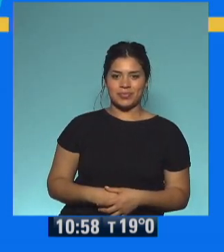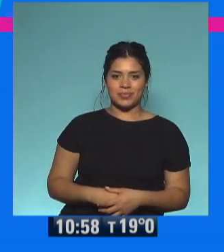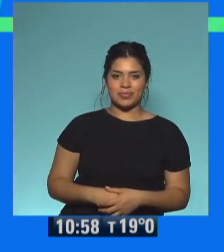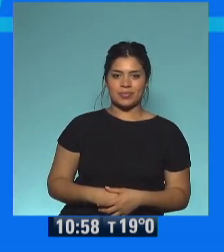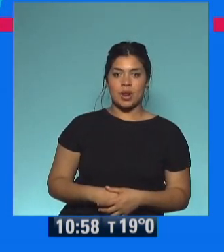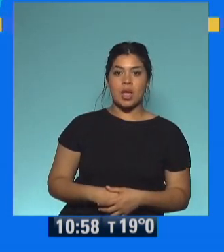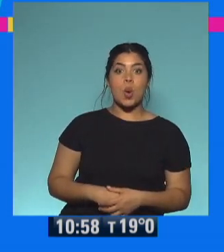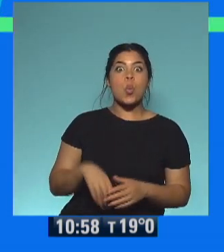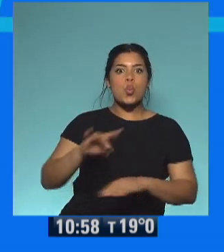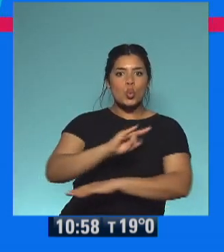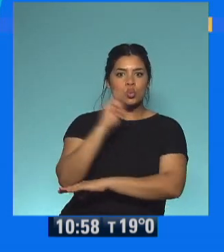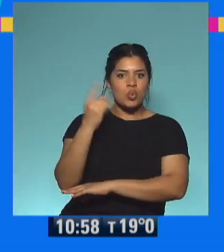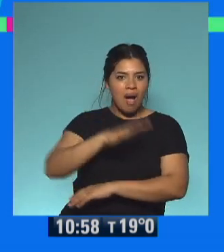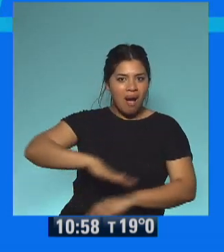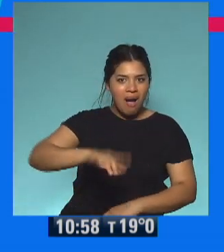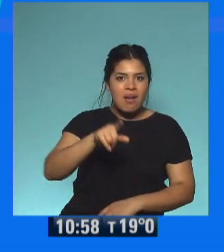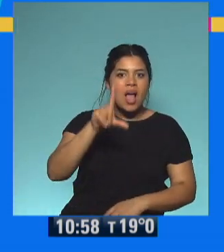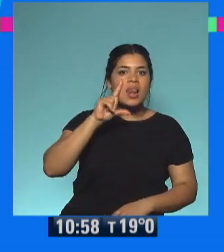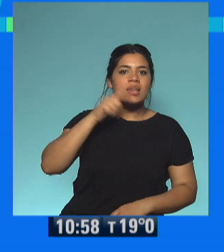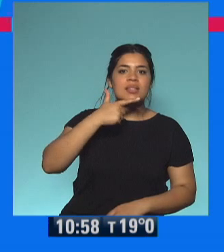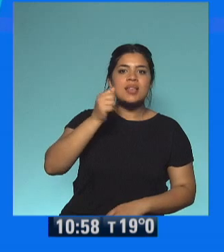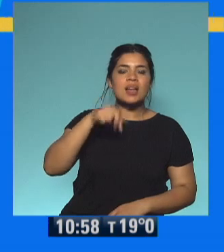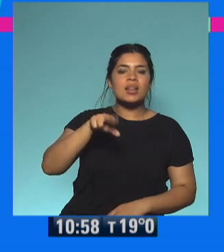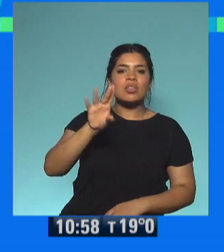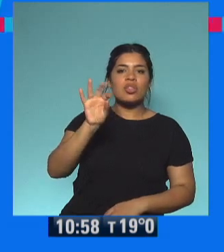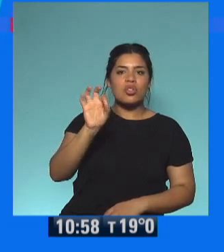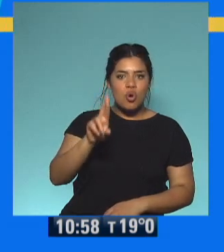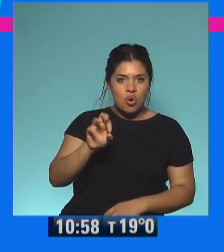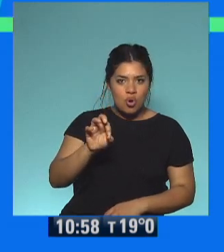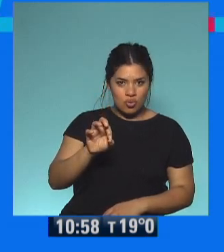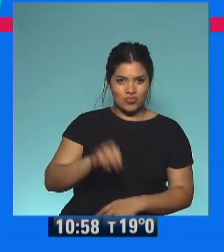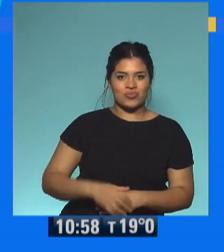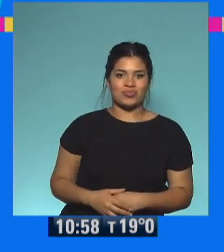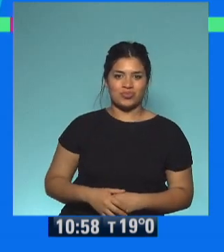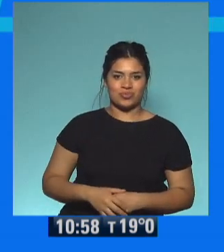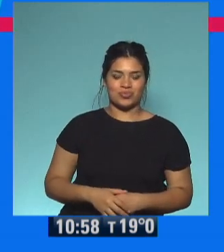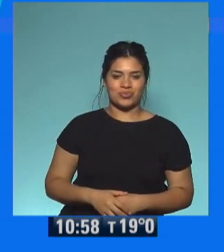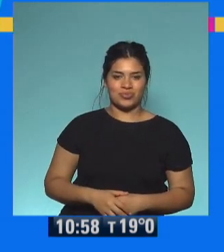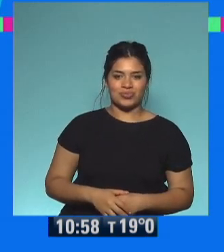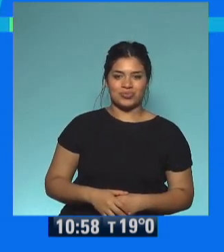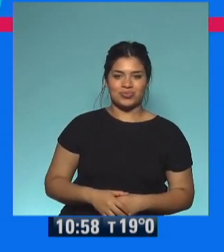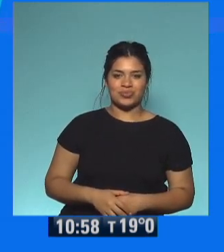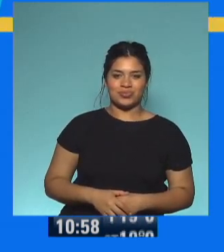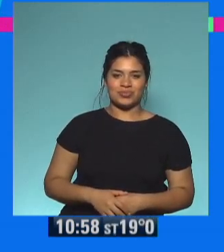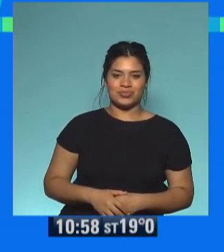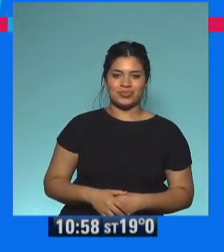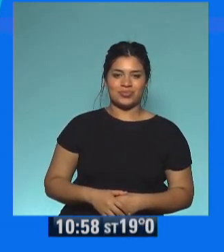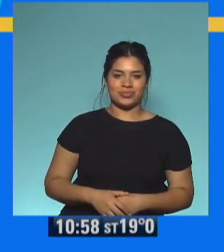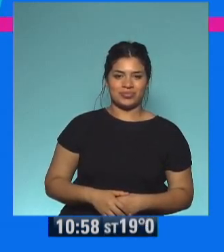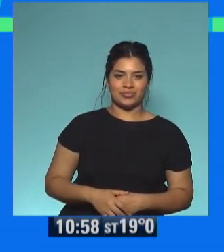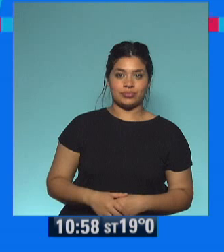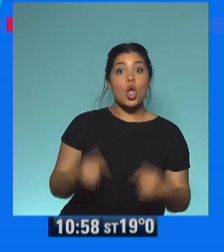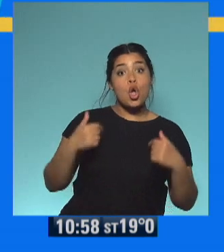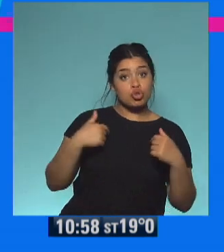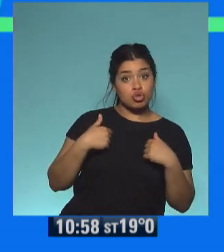Desde Ushuaia, Lisandro Volador. Miren, ¿eh? Mira, ahí está. Arriba la silla. Listo para el despegue. Miren. Mira,